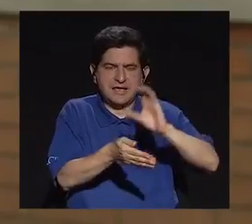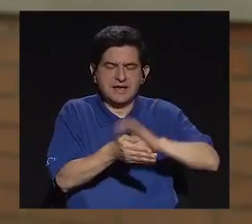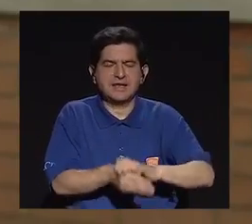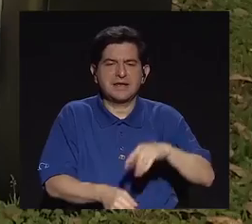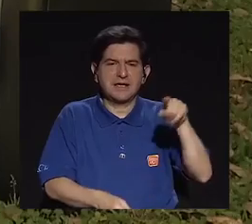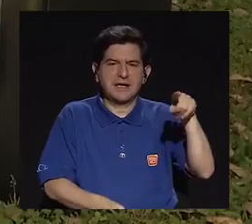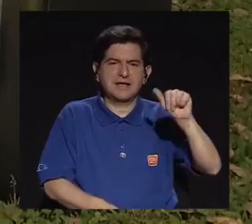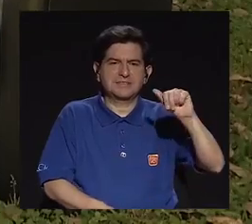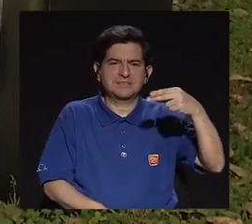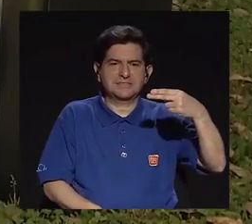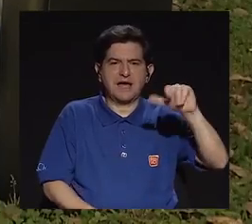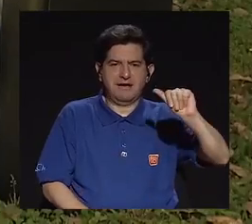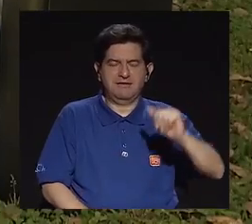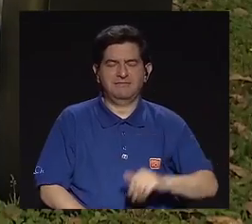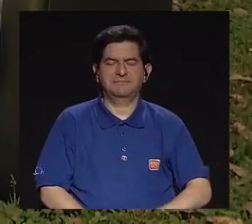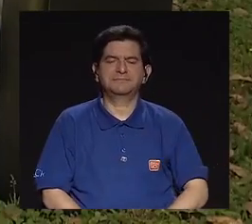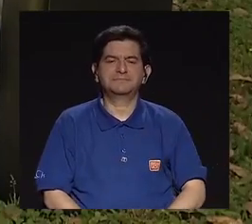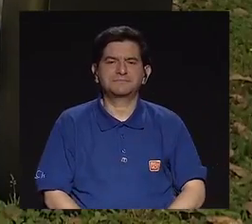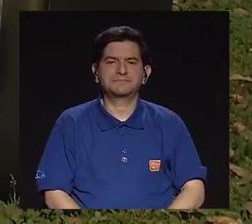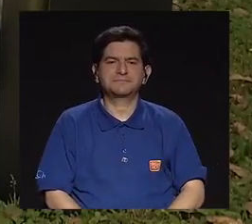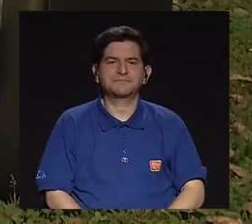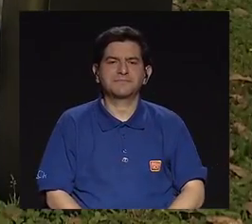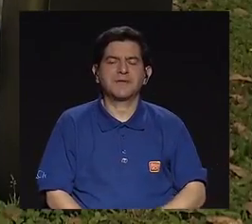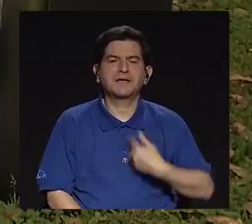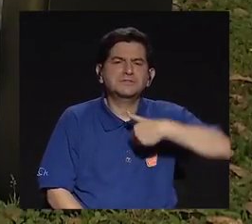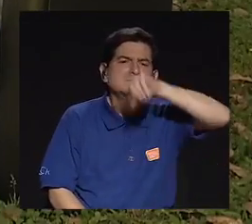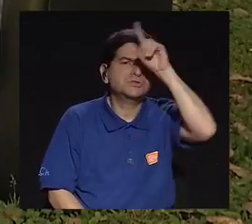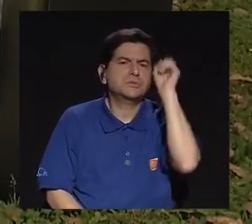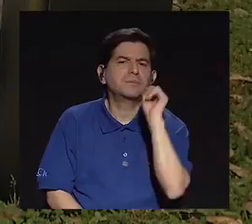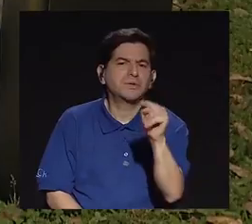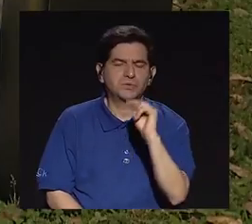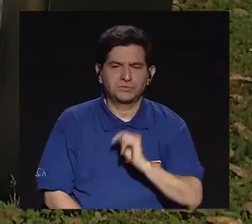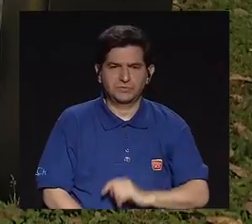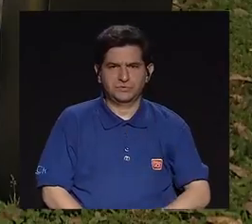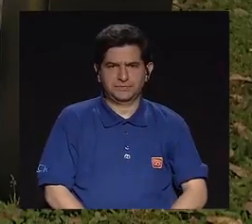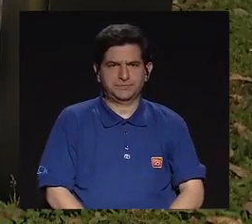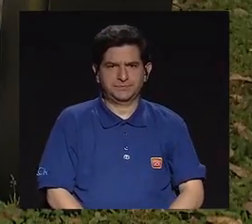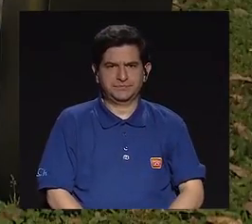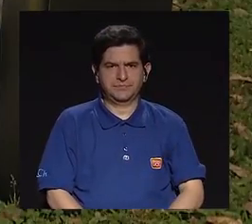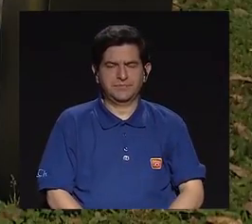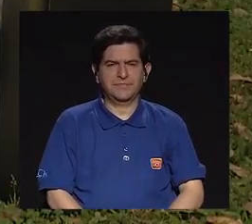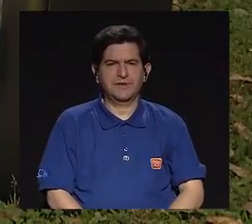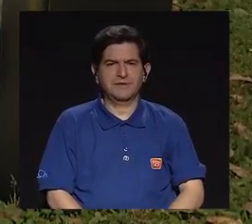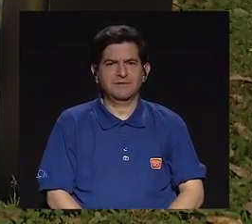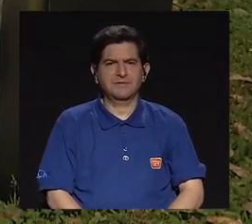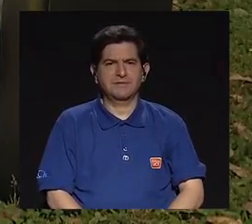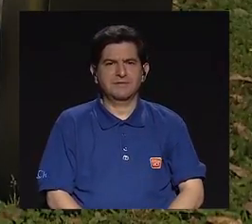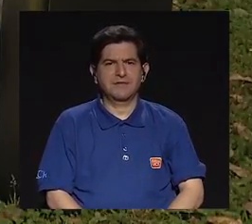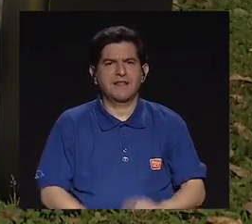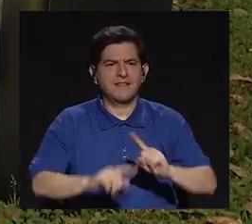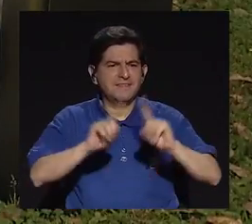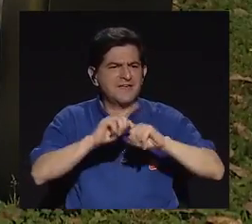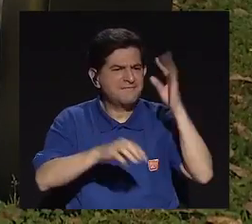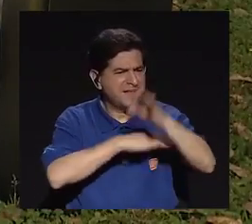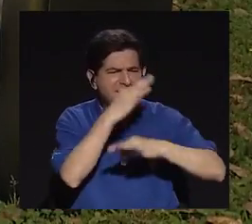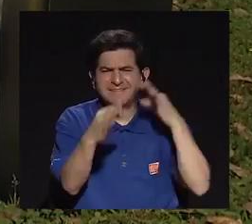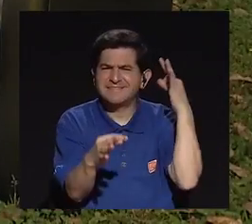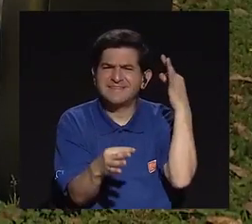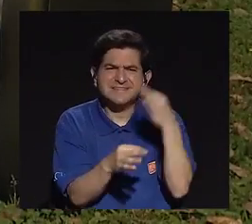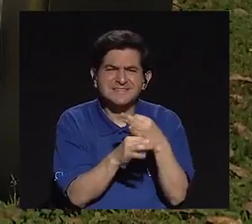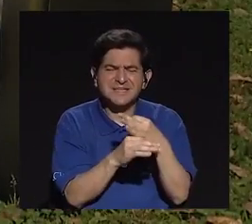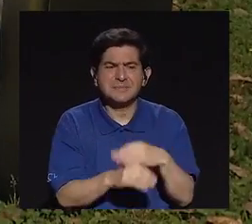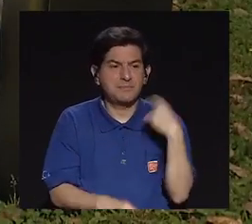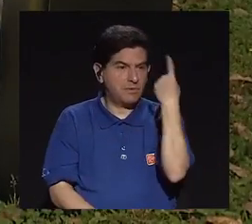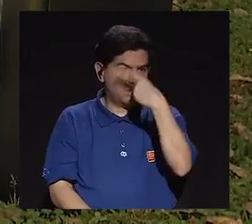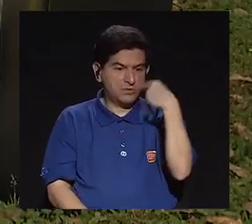Clínica Saja. Doctor, quería preguntarle si existen varios tipos como